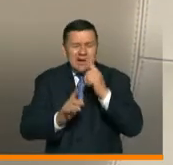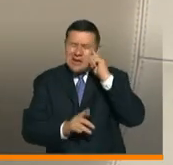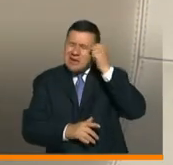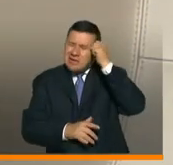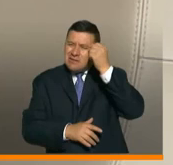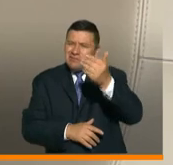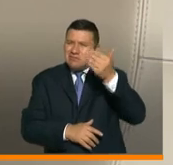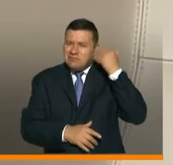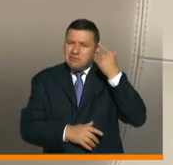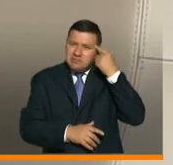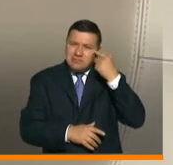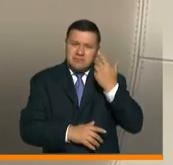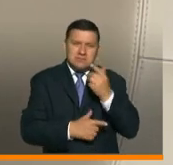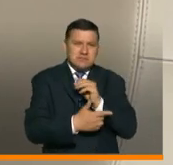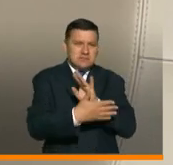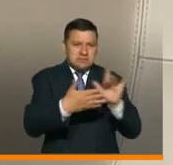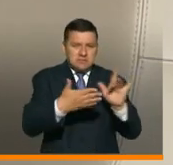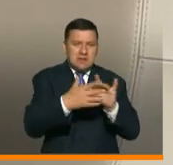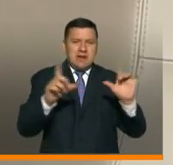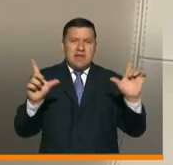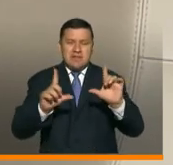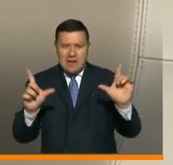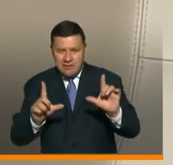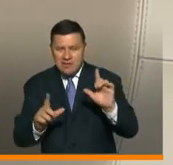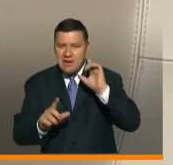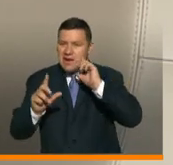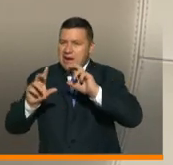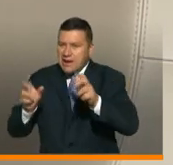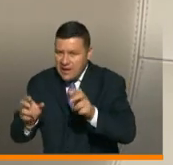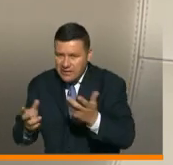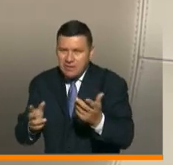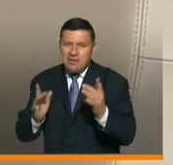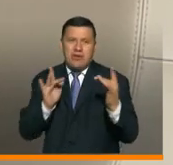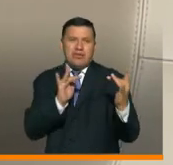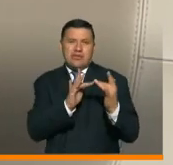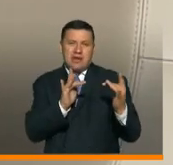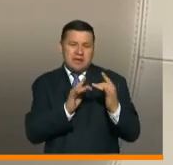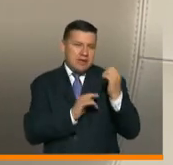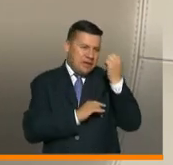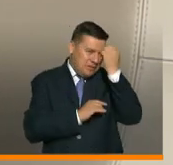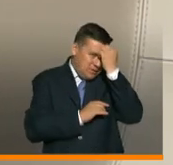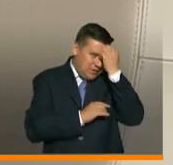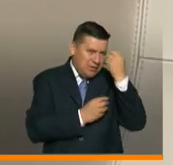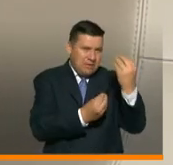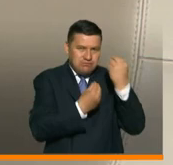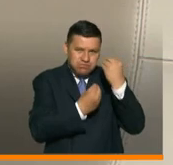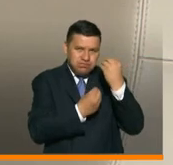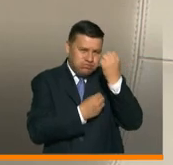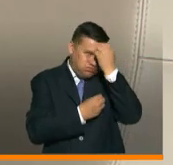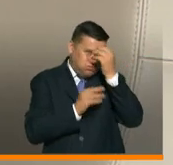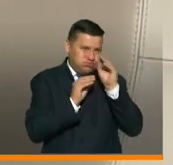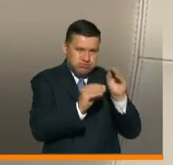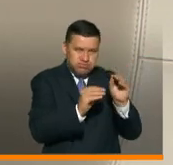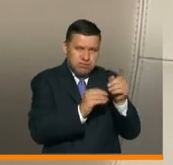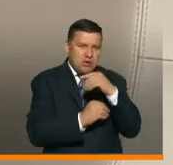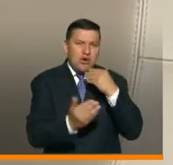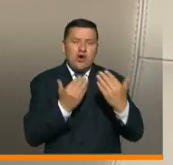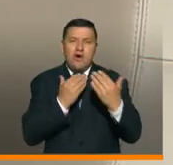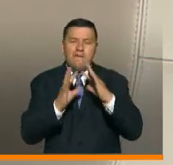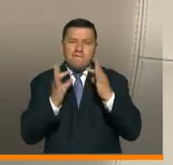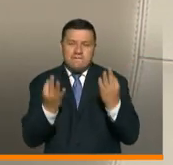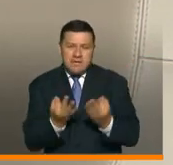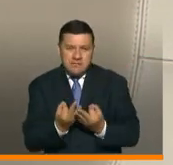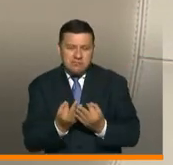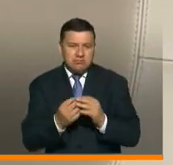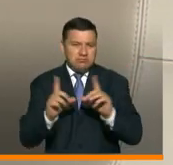rápidamente, portal Aprender Digital, televisión, radio, contacto con los maestros y la formación de los maestros, en confianza con las